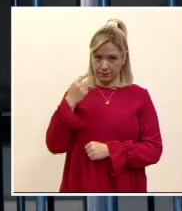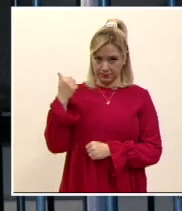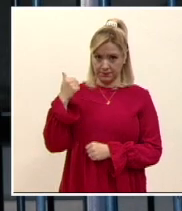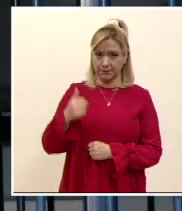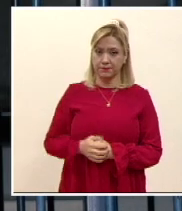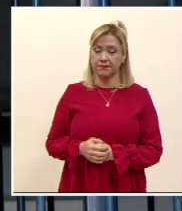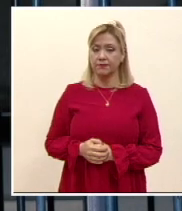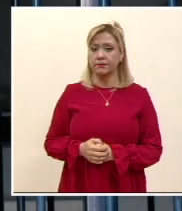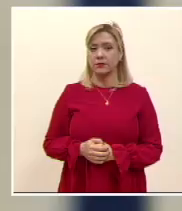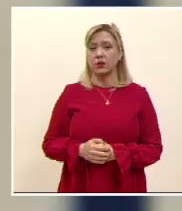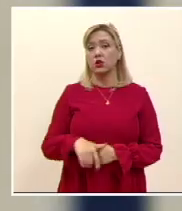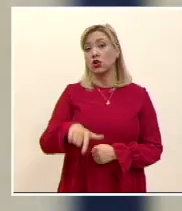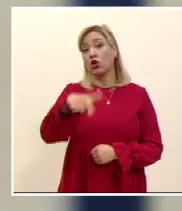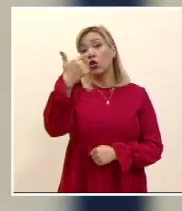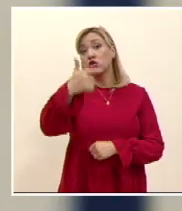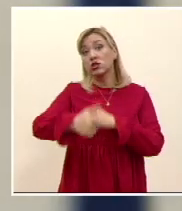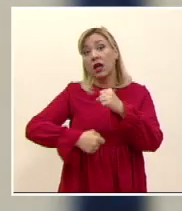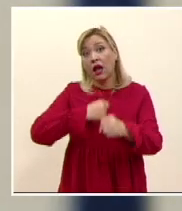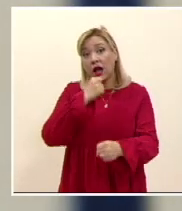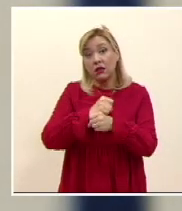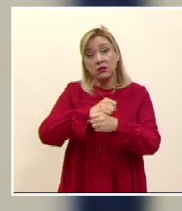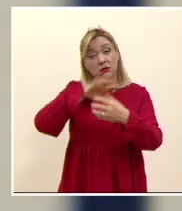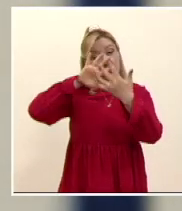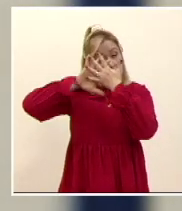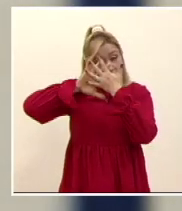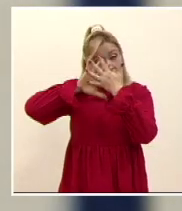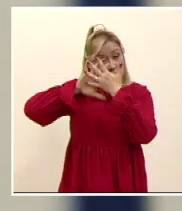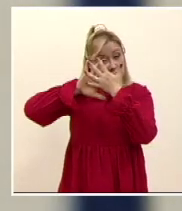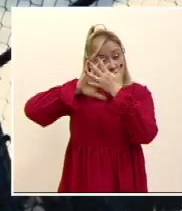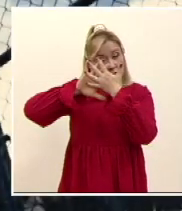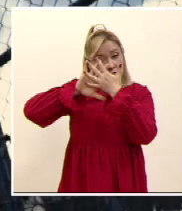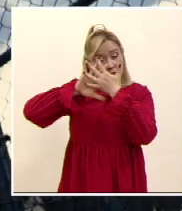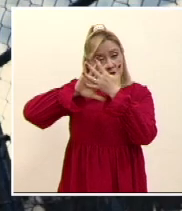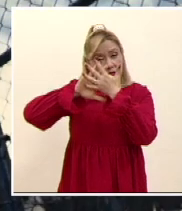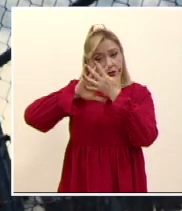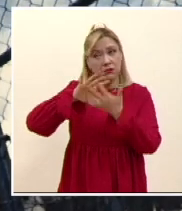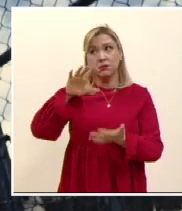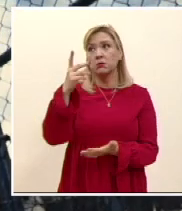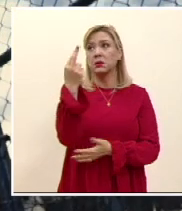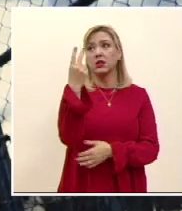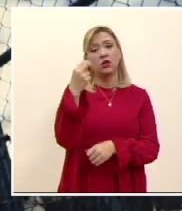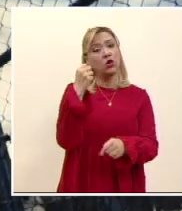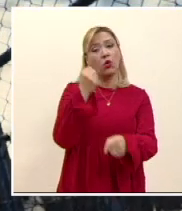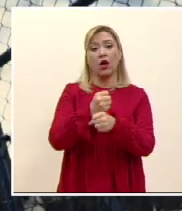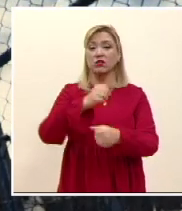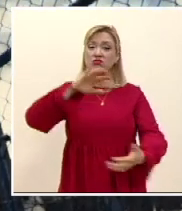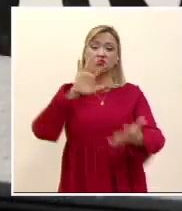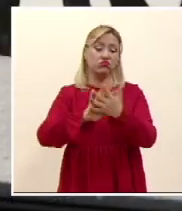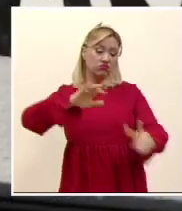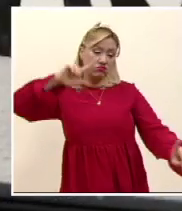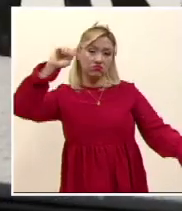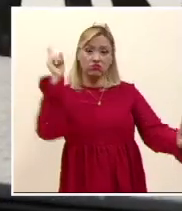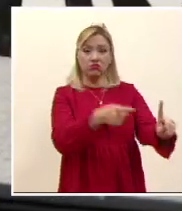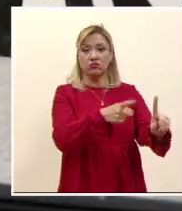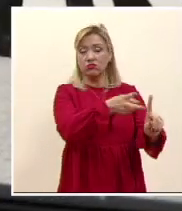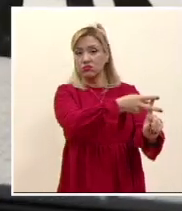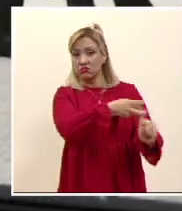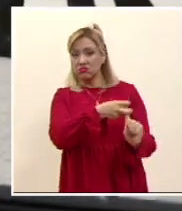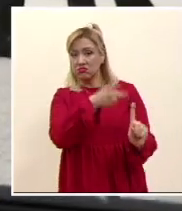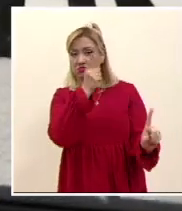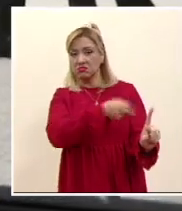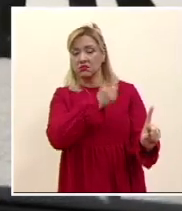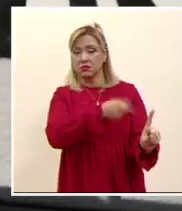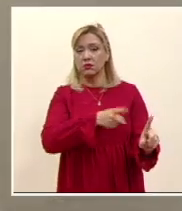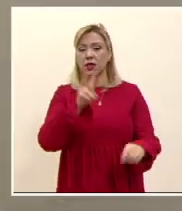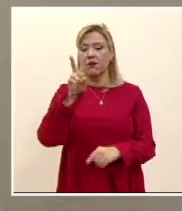Después de más de 12 años de estar privada de la libertad, purgando una condena de 25 años por el delito de secuestro,